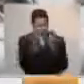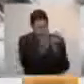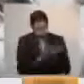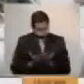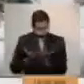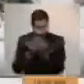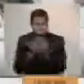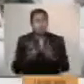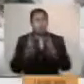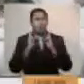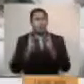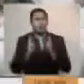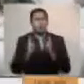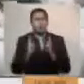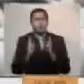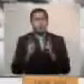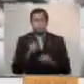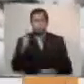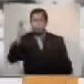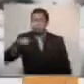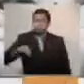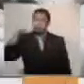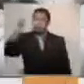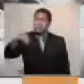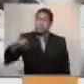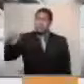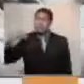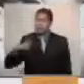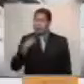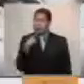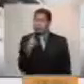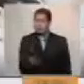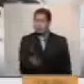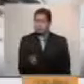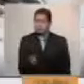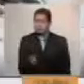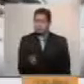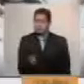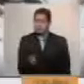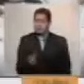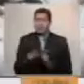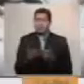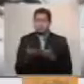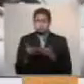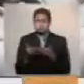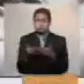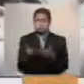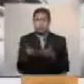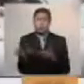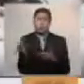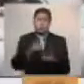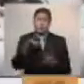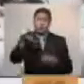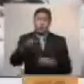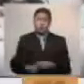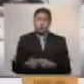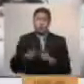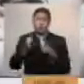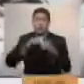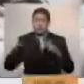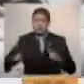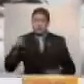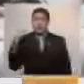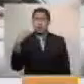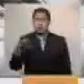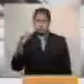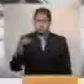tesis. Ojalá que esa tesis la venimos diciendo desde hace bastante tiempo, no solamente la tesis de las barcazas, sino también la tesis de la compra de electricidad a Colombia,